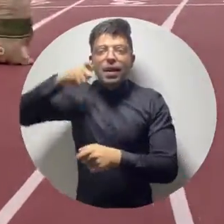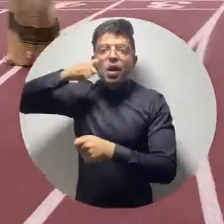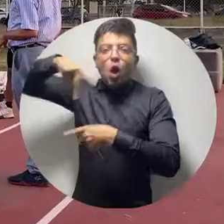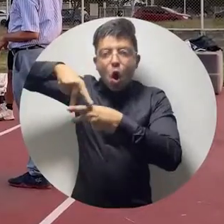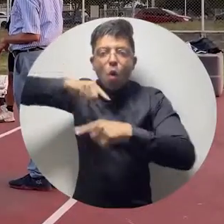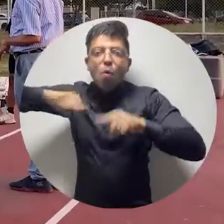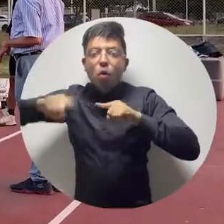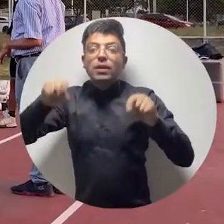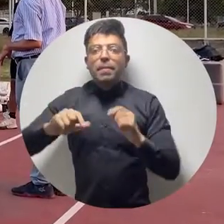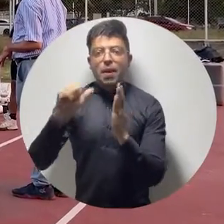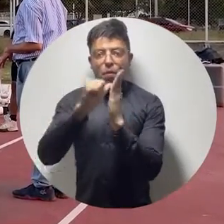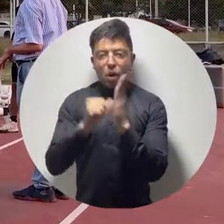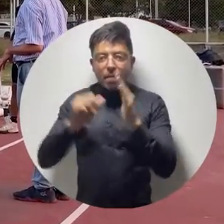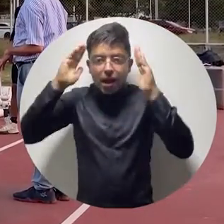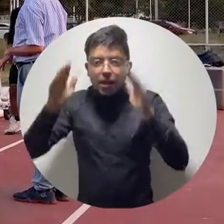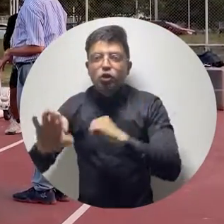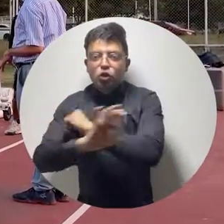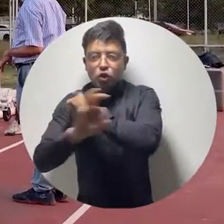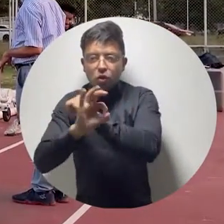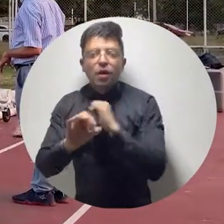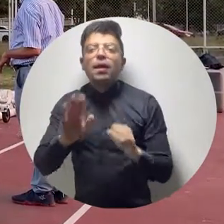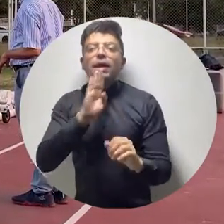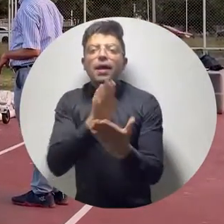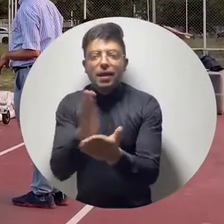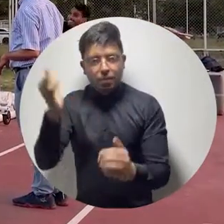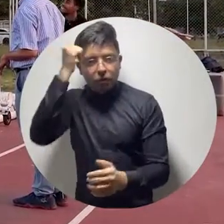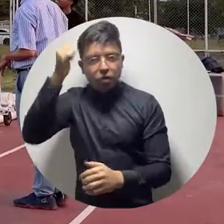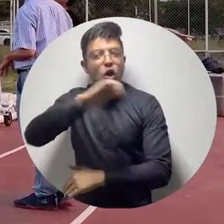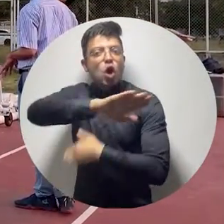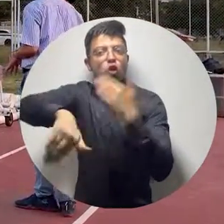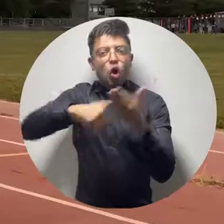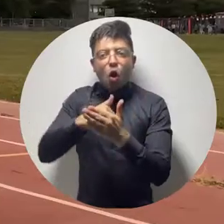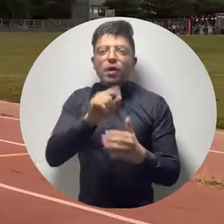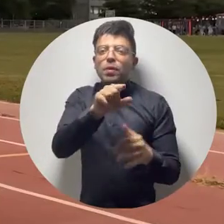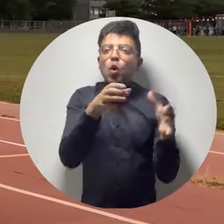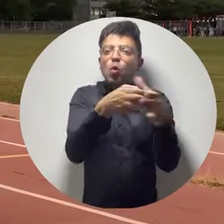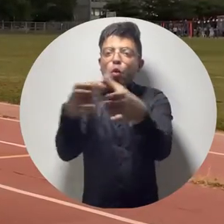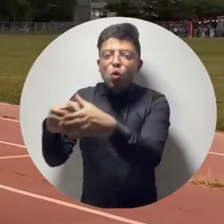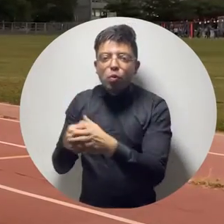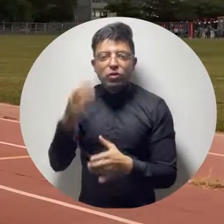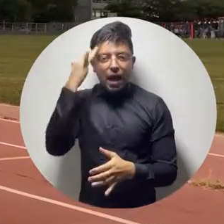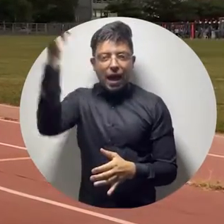Programa de Atención Psicológica para los Docentes de todas las unidades académicas.